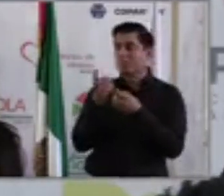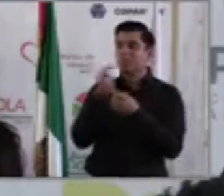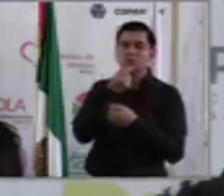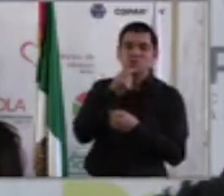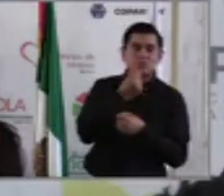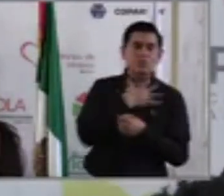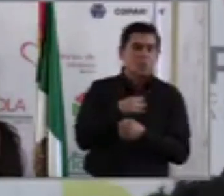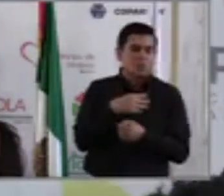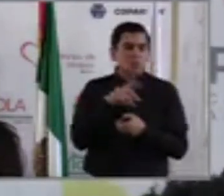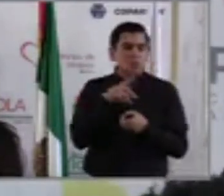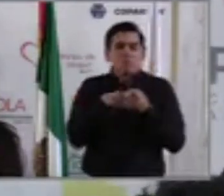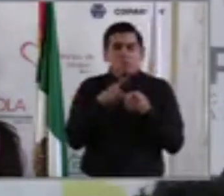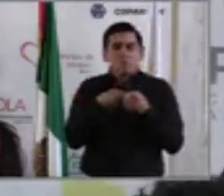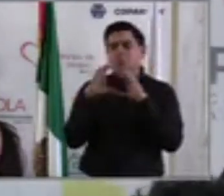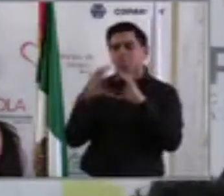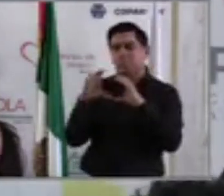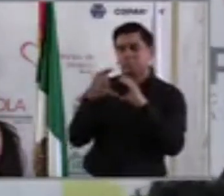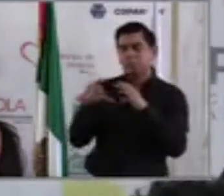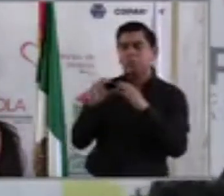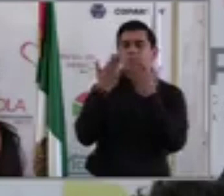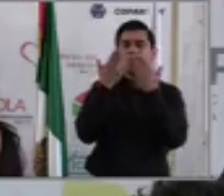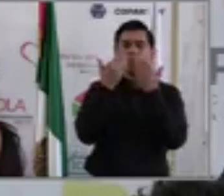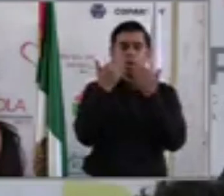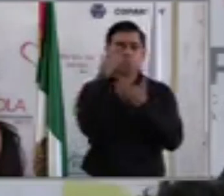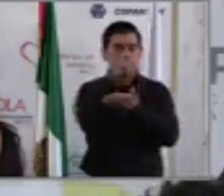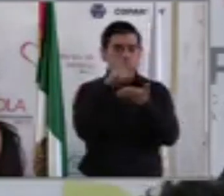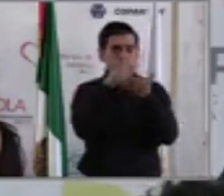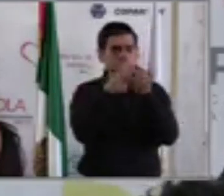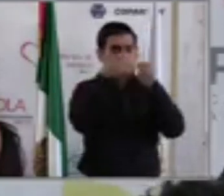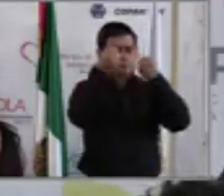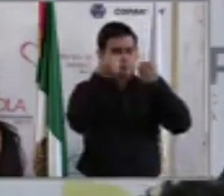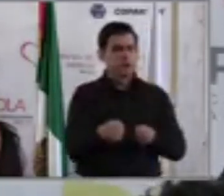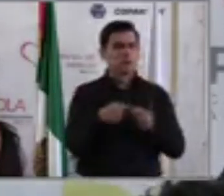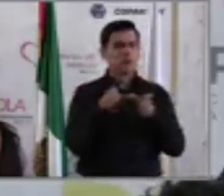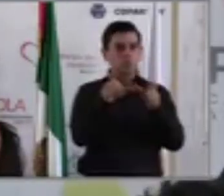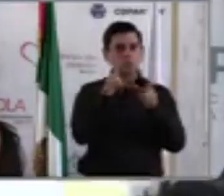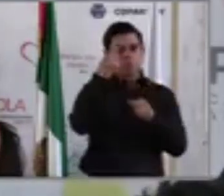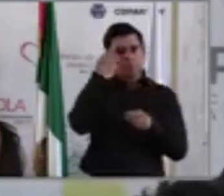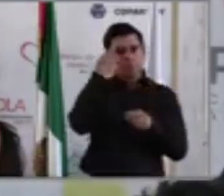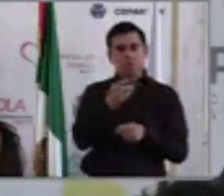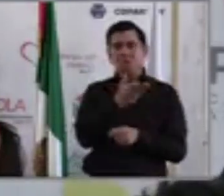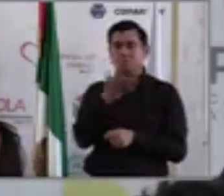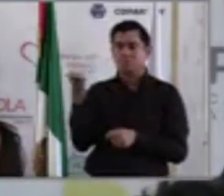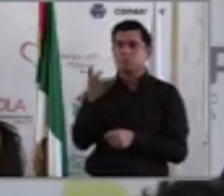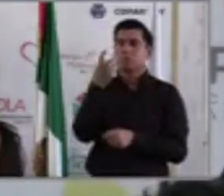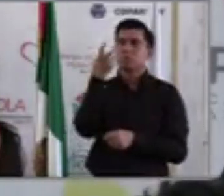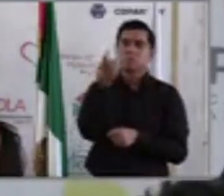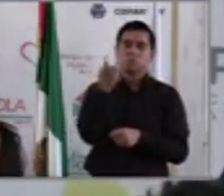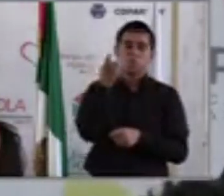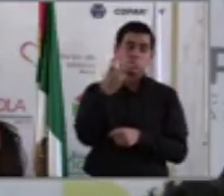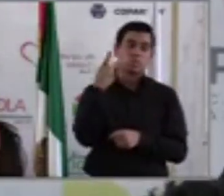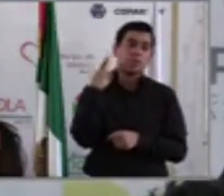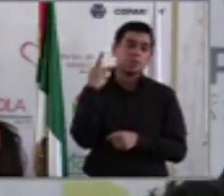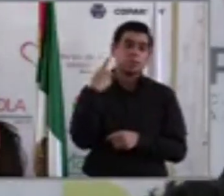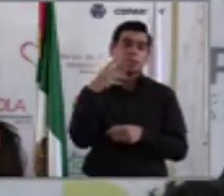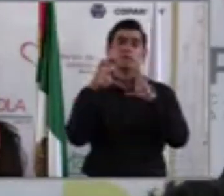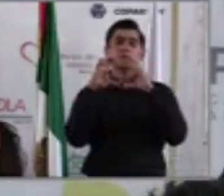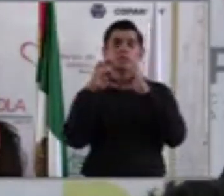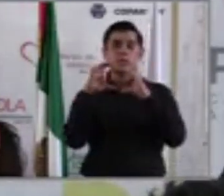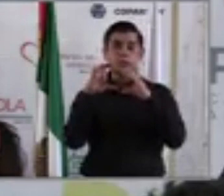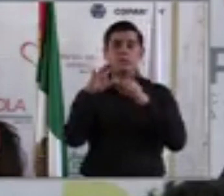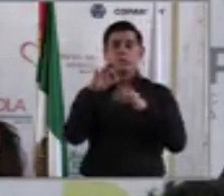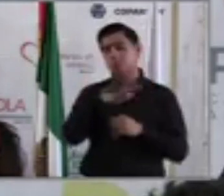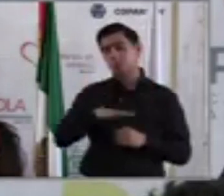la posibilidad de contar con un espacio seguro para ellos. Por eso, para mí, la política de cuidados tiene que